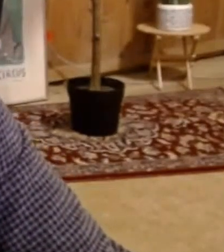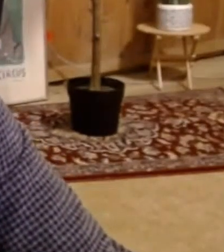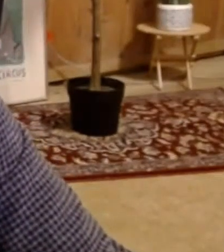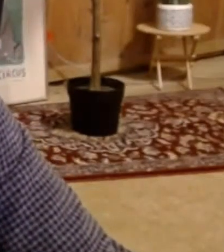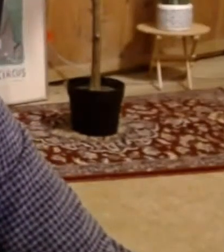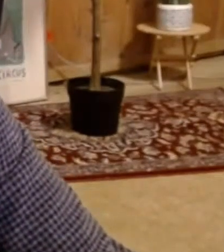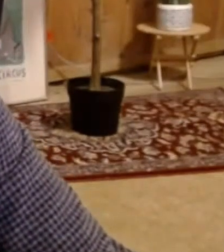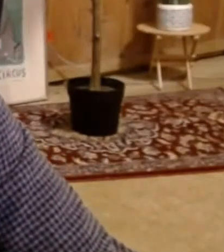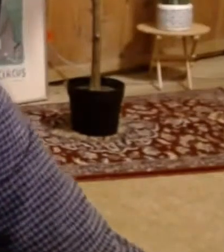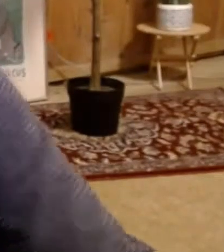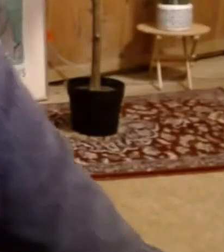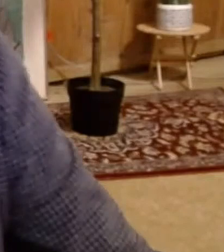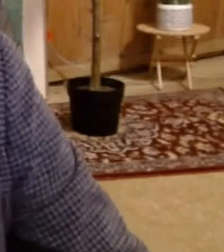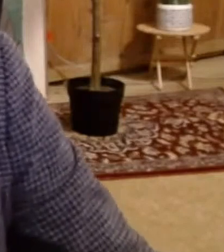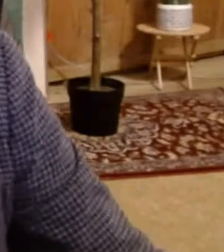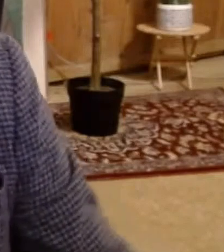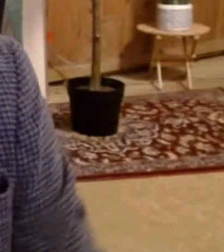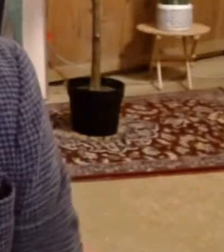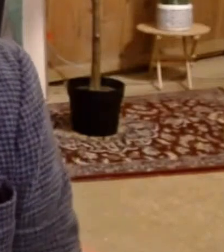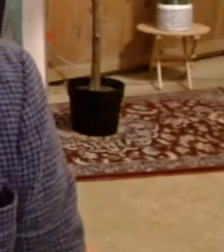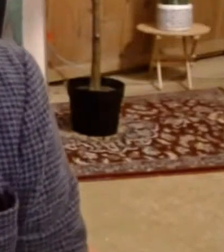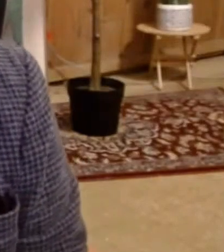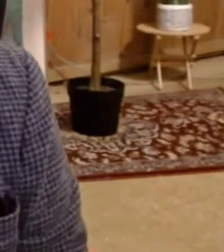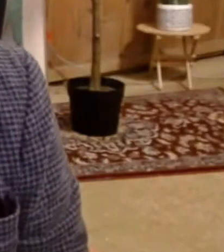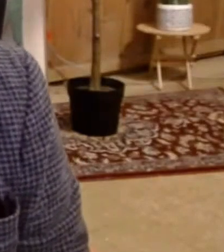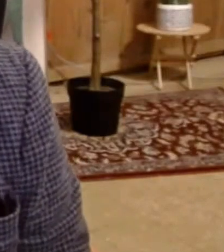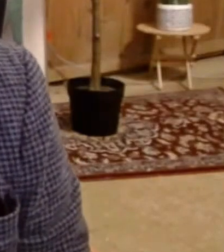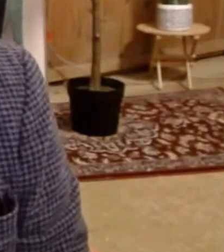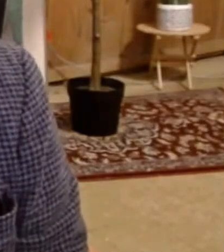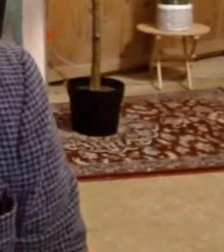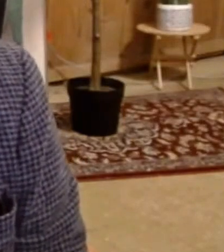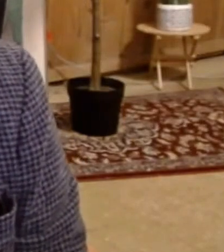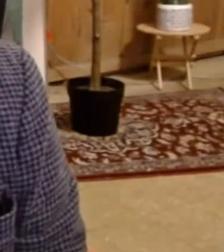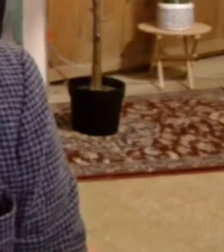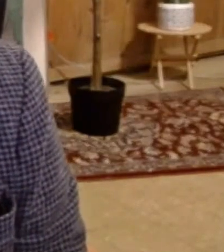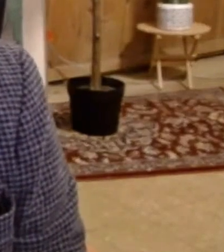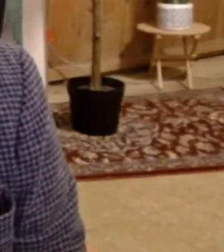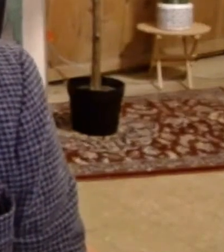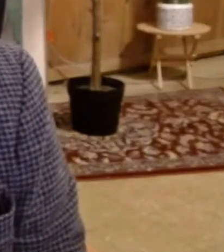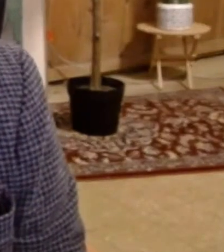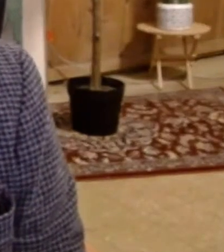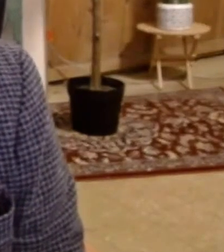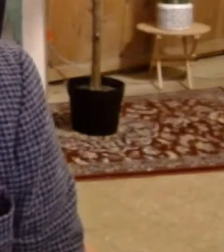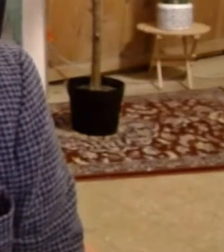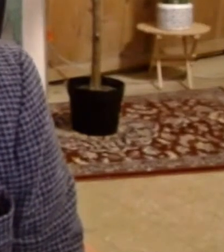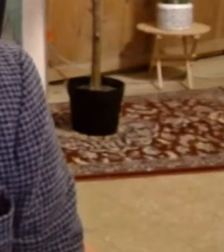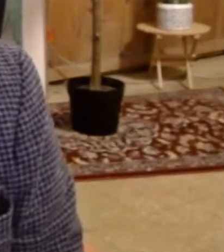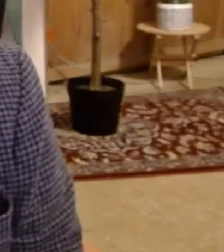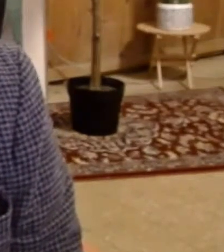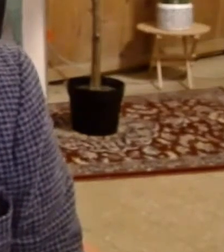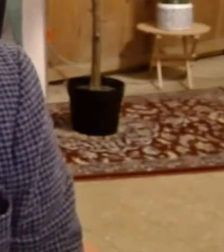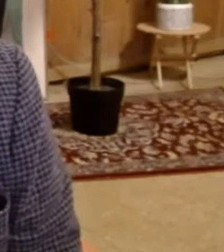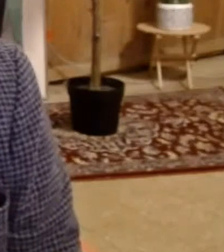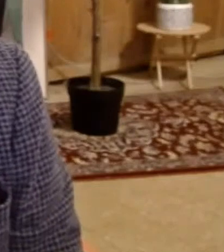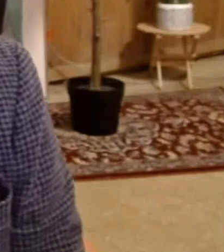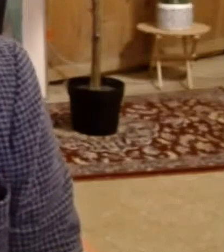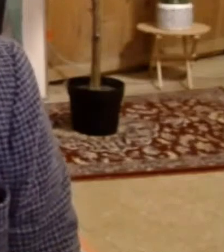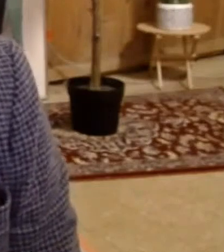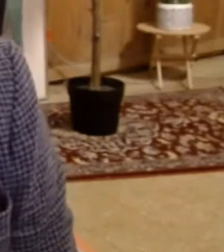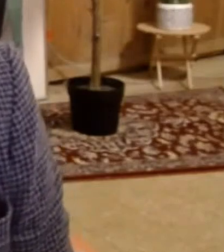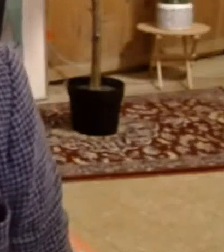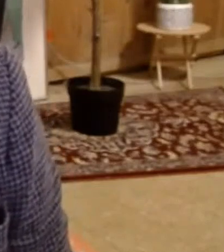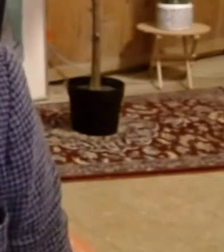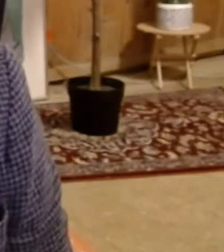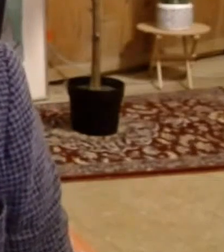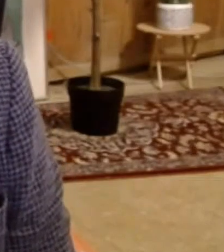planteando. Pero mire, ahí van los datos rápidamente. Se plantea que no fue una filtración,